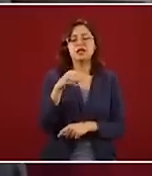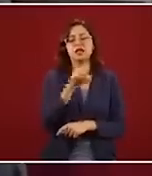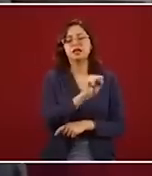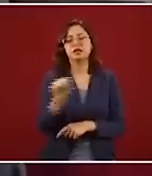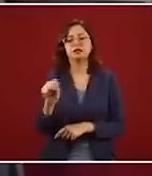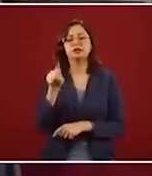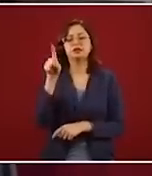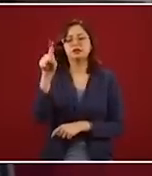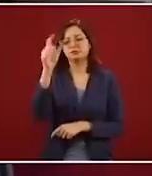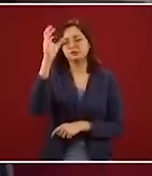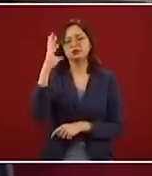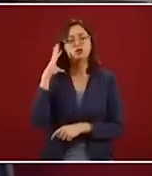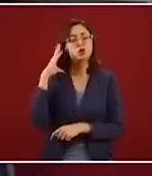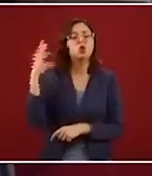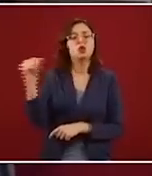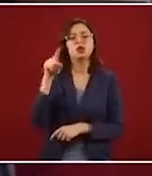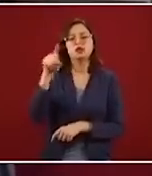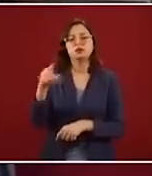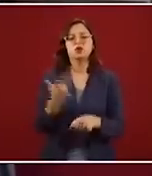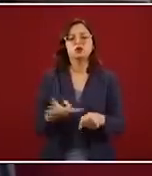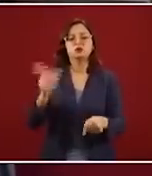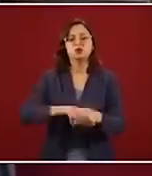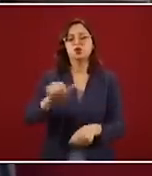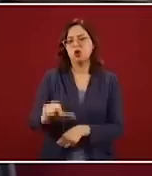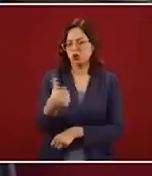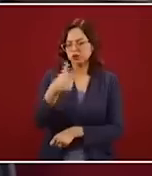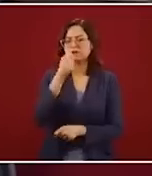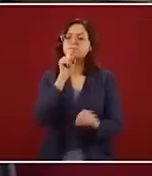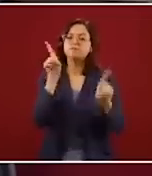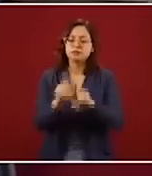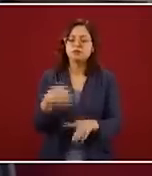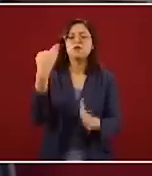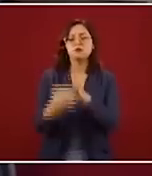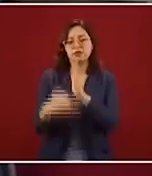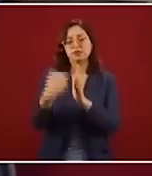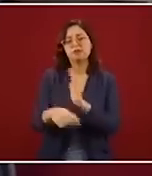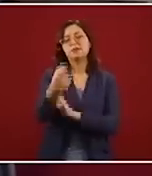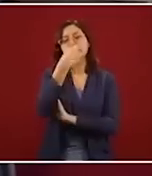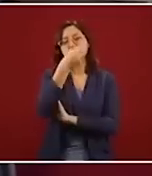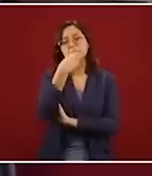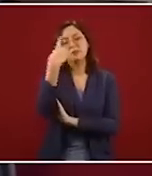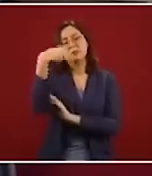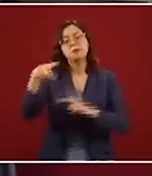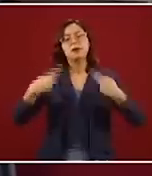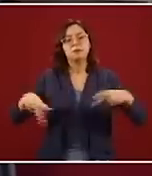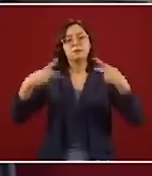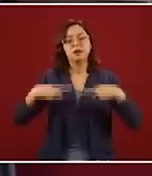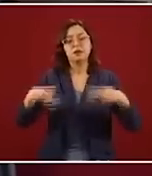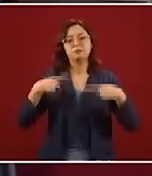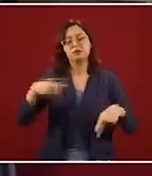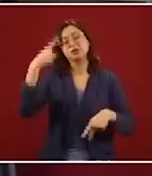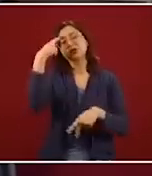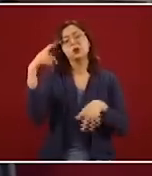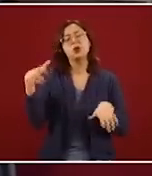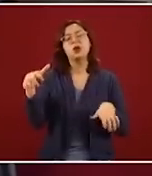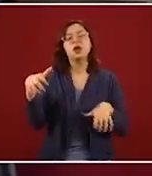la clínica 11, donde no se han surtido algunos medicamentos para las personas que tienen epilepsia.